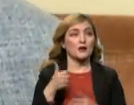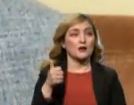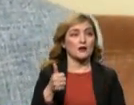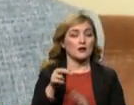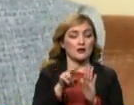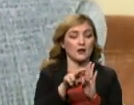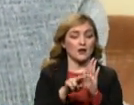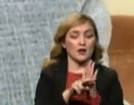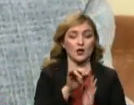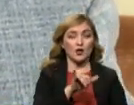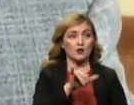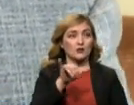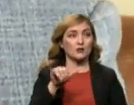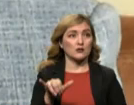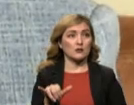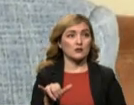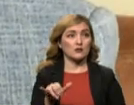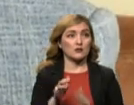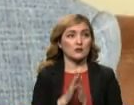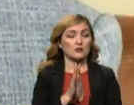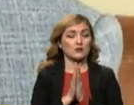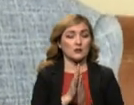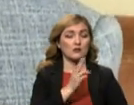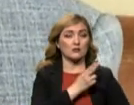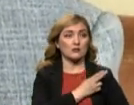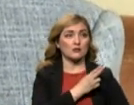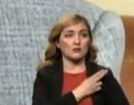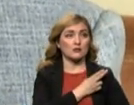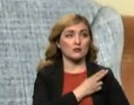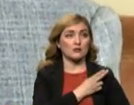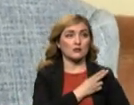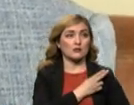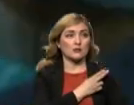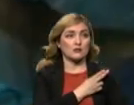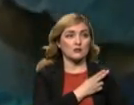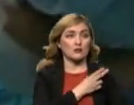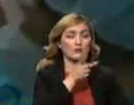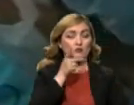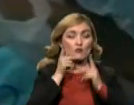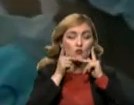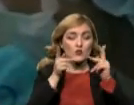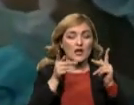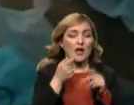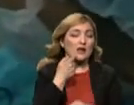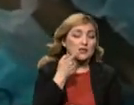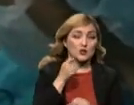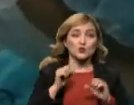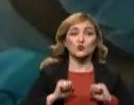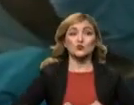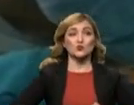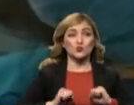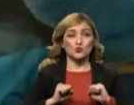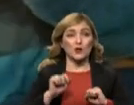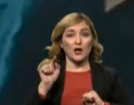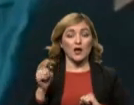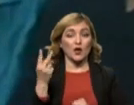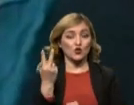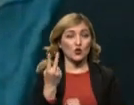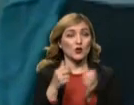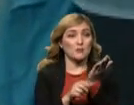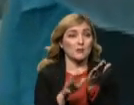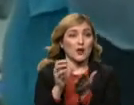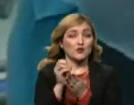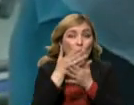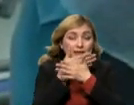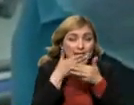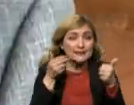mismos requisitos que me pidió la universidad estatal. Asegura que existe la posibilidad de que él y su hermano hayan